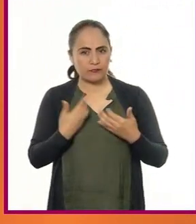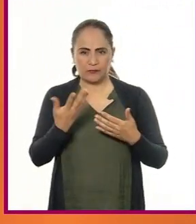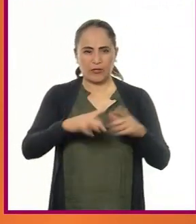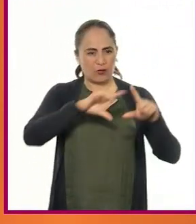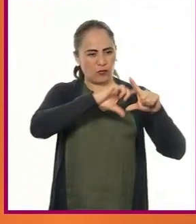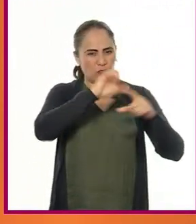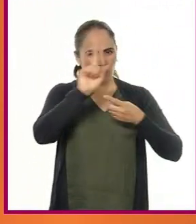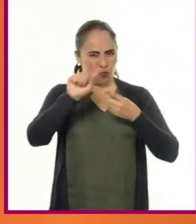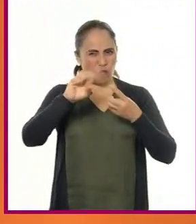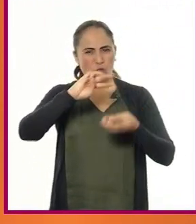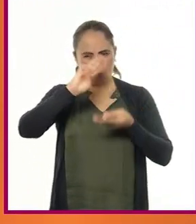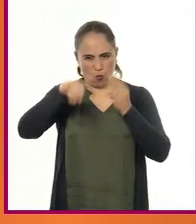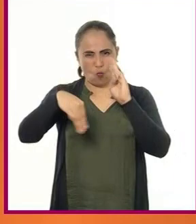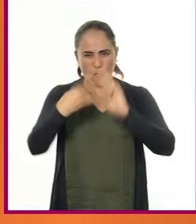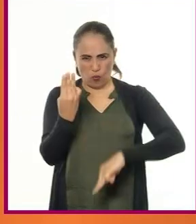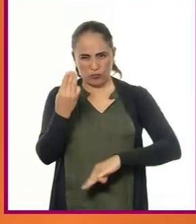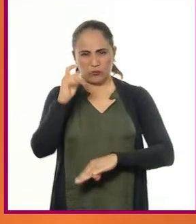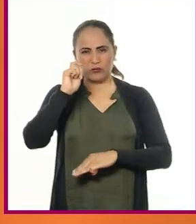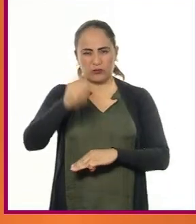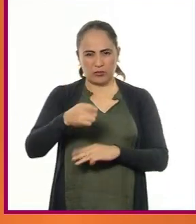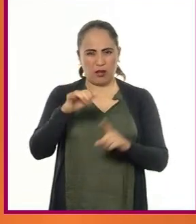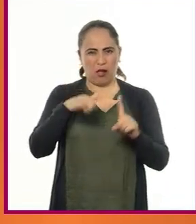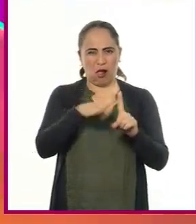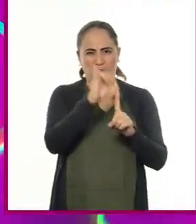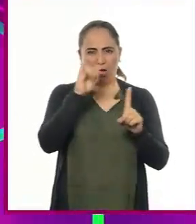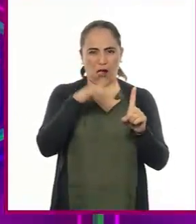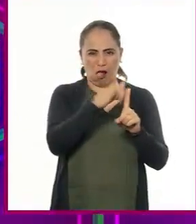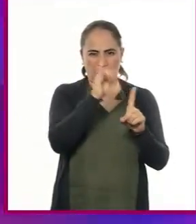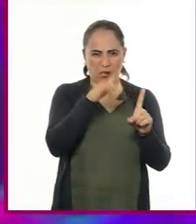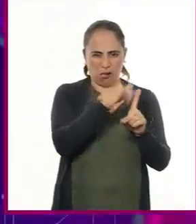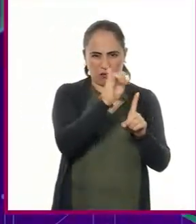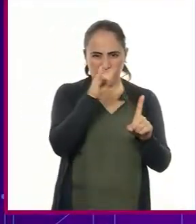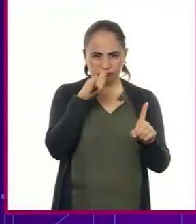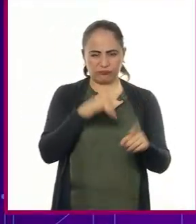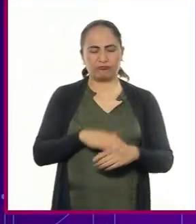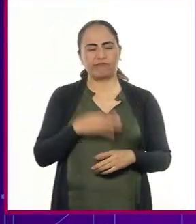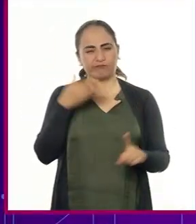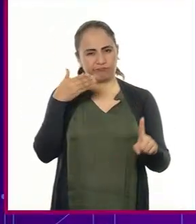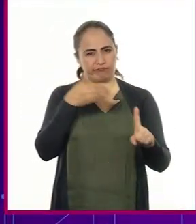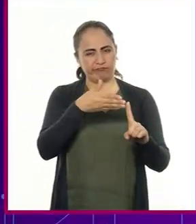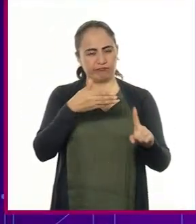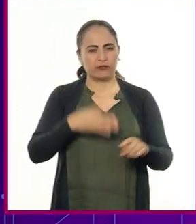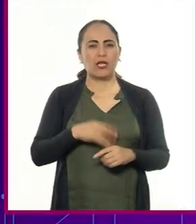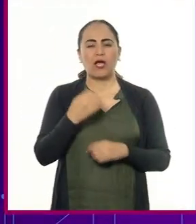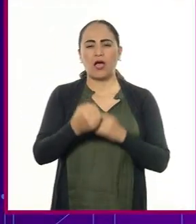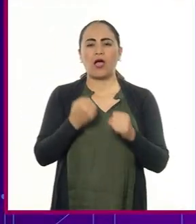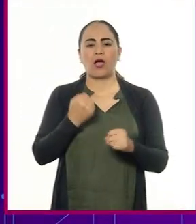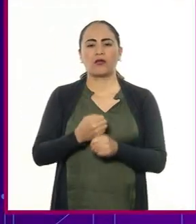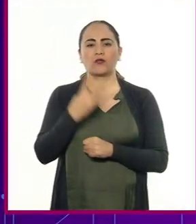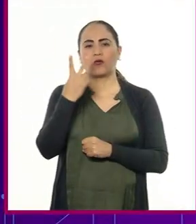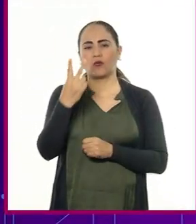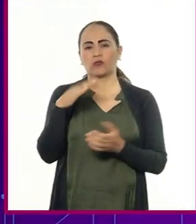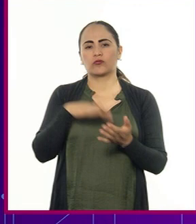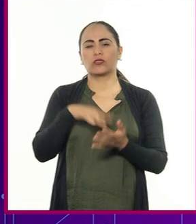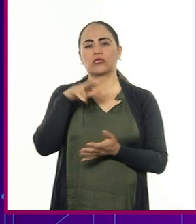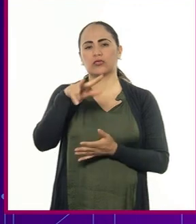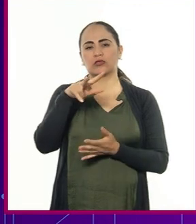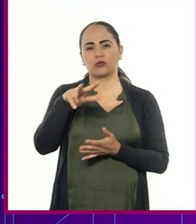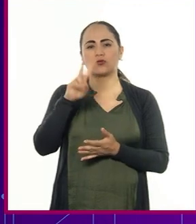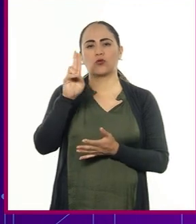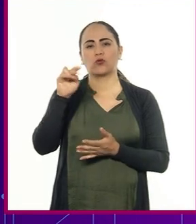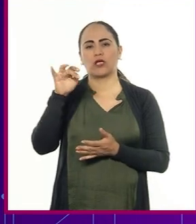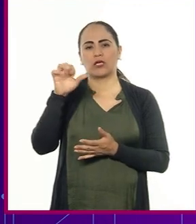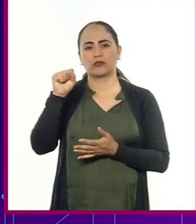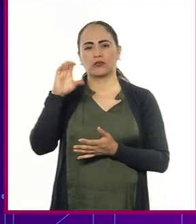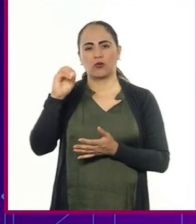nivel mundial es el llamado bullying o acoso escolar. En 2018, la UNESCO recabó